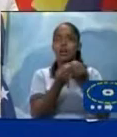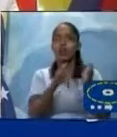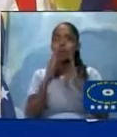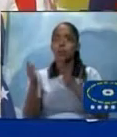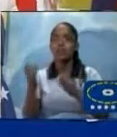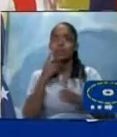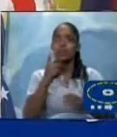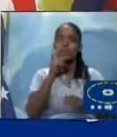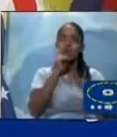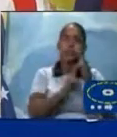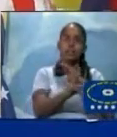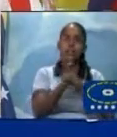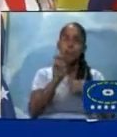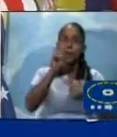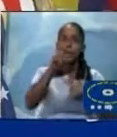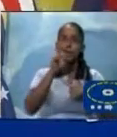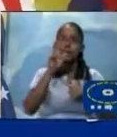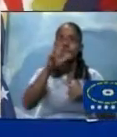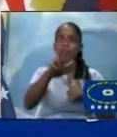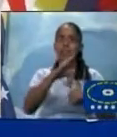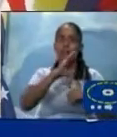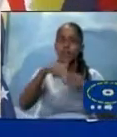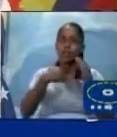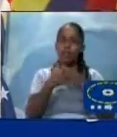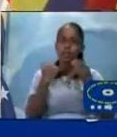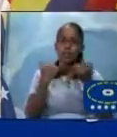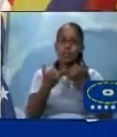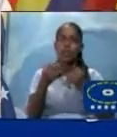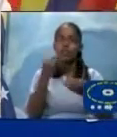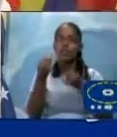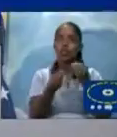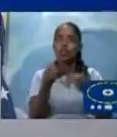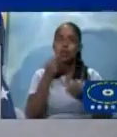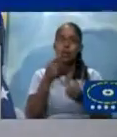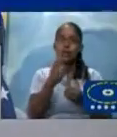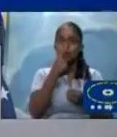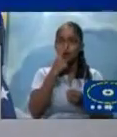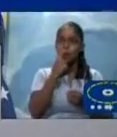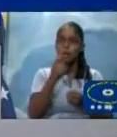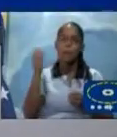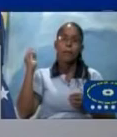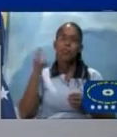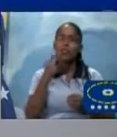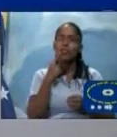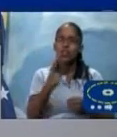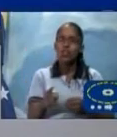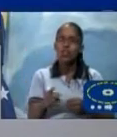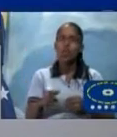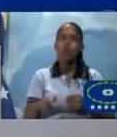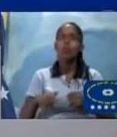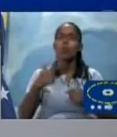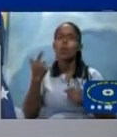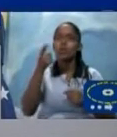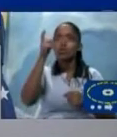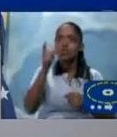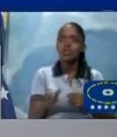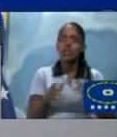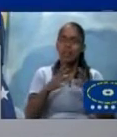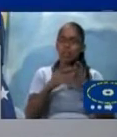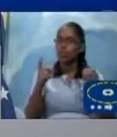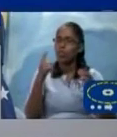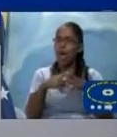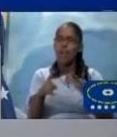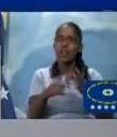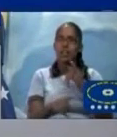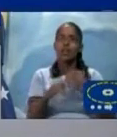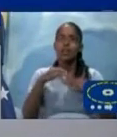aparte en el versículo 23 al final, Maelito? ¿Cómo le dijeron? Dinos, ¿cuándo serán estas